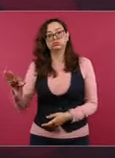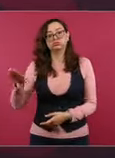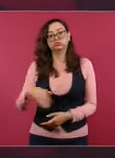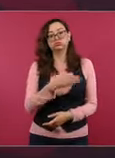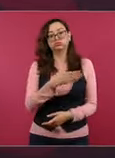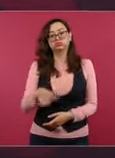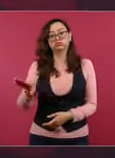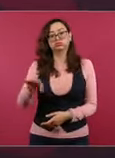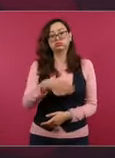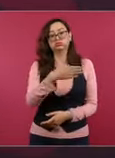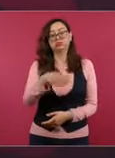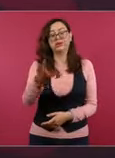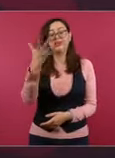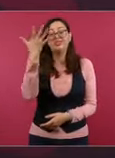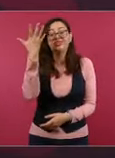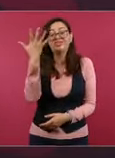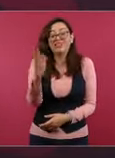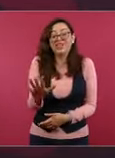para llegar a Oaxaca,